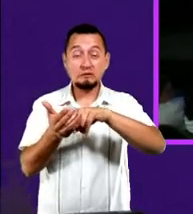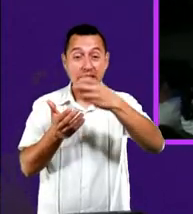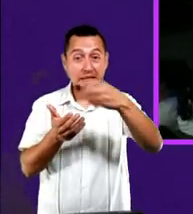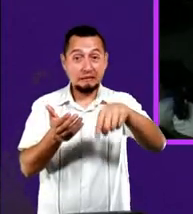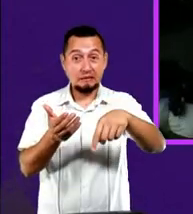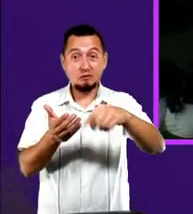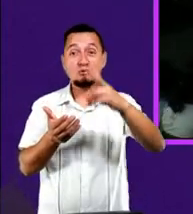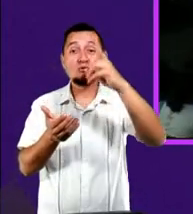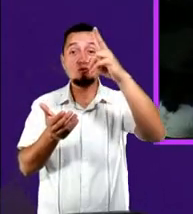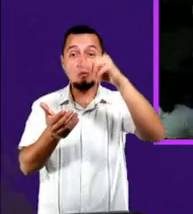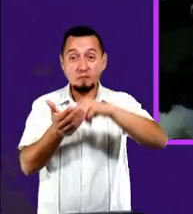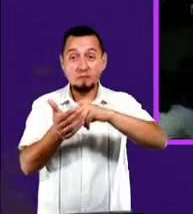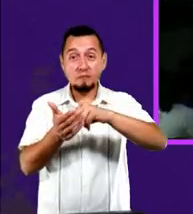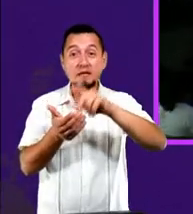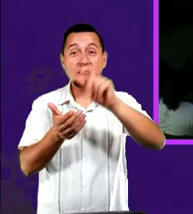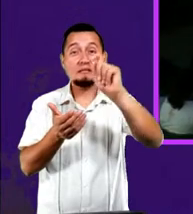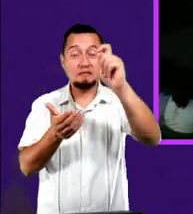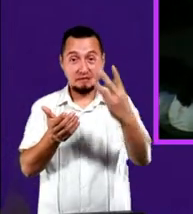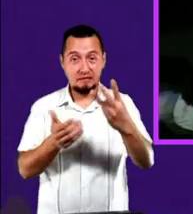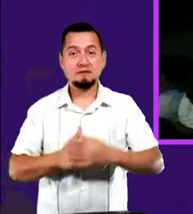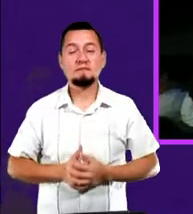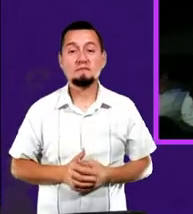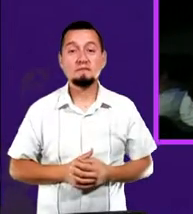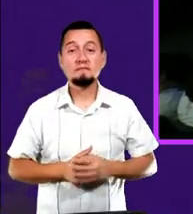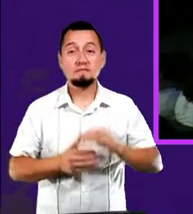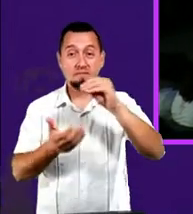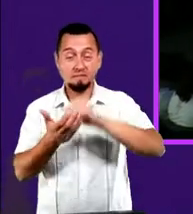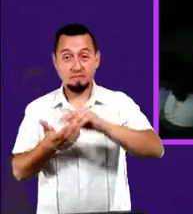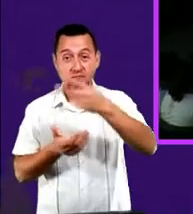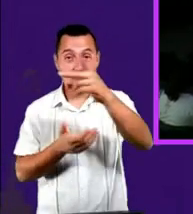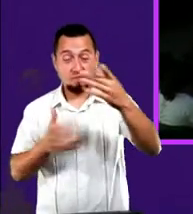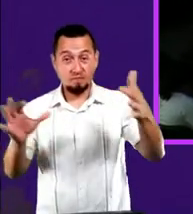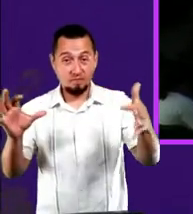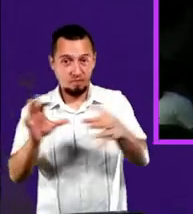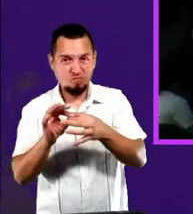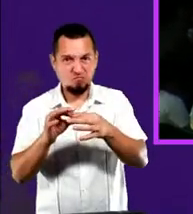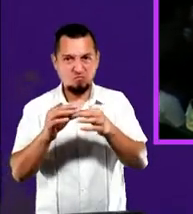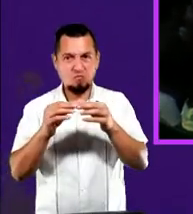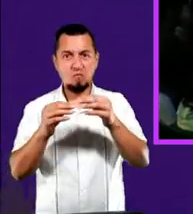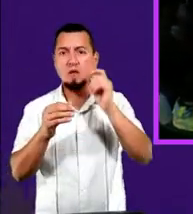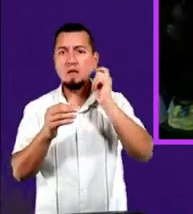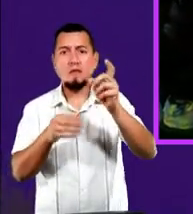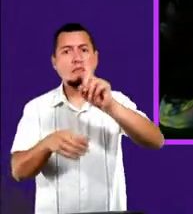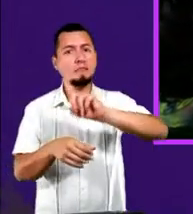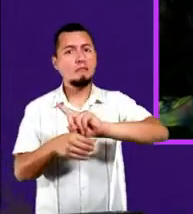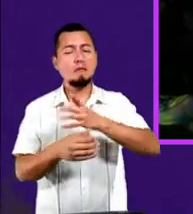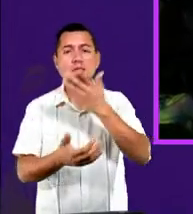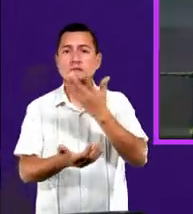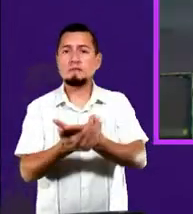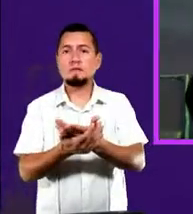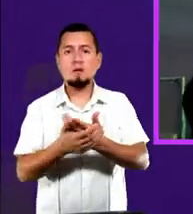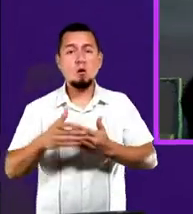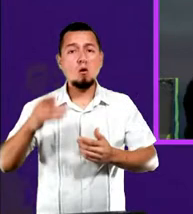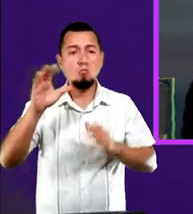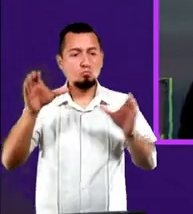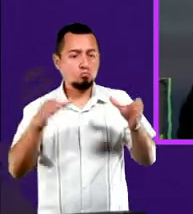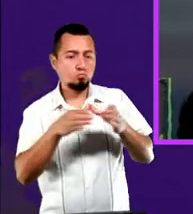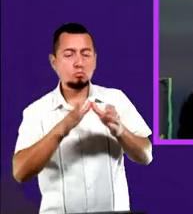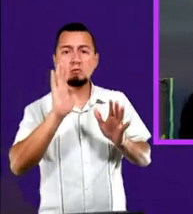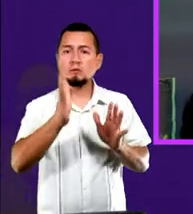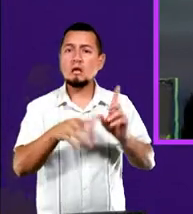2023. Será un día de asueto por disposición del Congreso y es hasta viernes para que haya